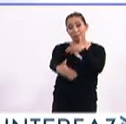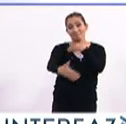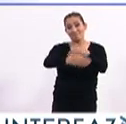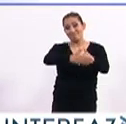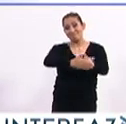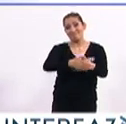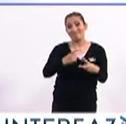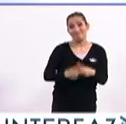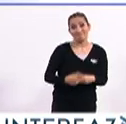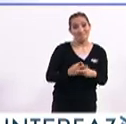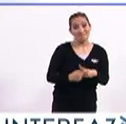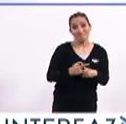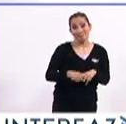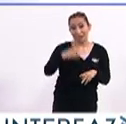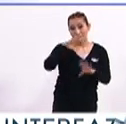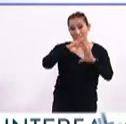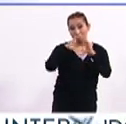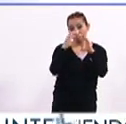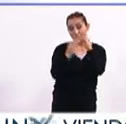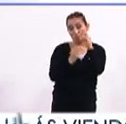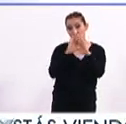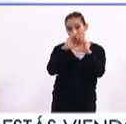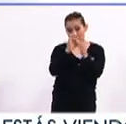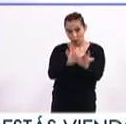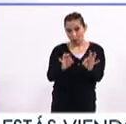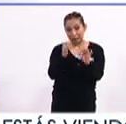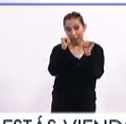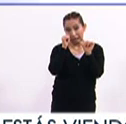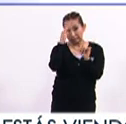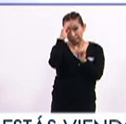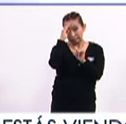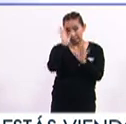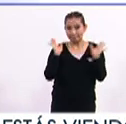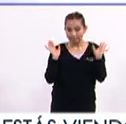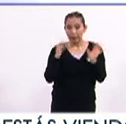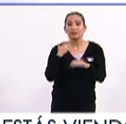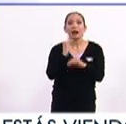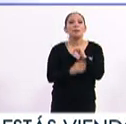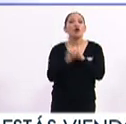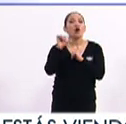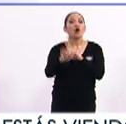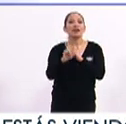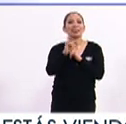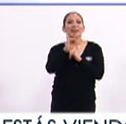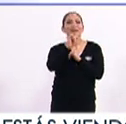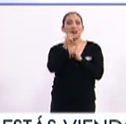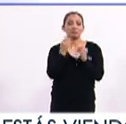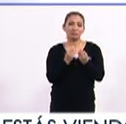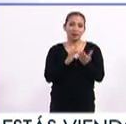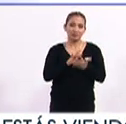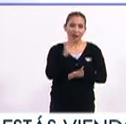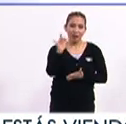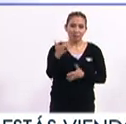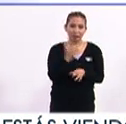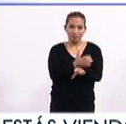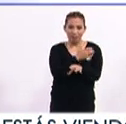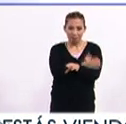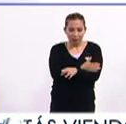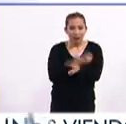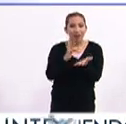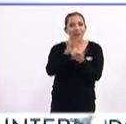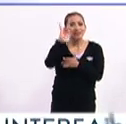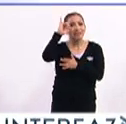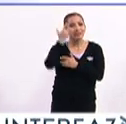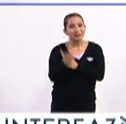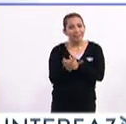las mediciones de tiempo de nuestro planeta, un punto importante para pensar. Así finalizamos hoy Interfaz. Muchísimas gracias por habernos acompañado.